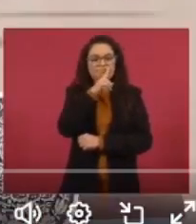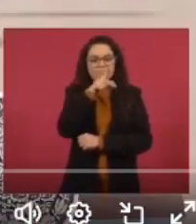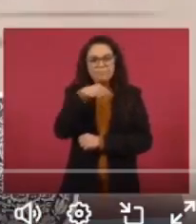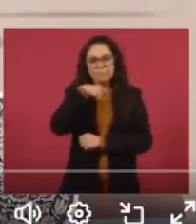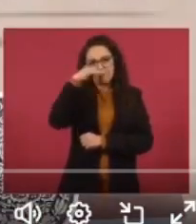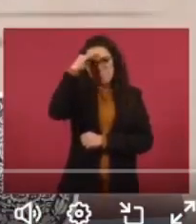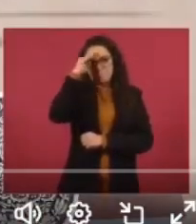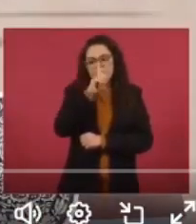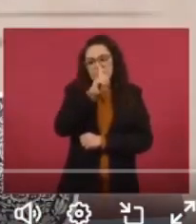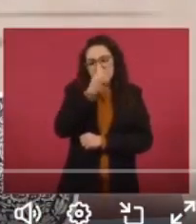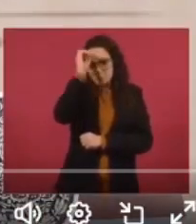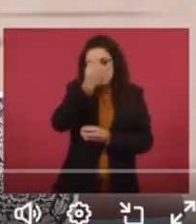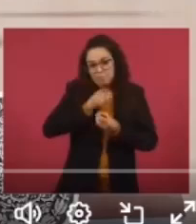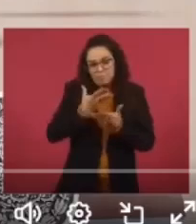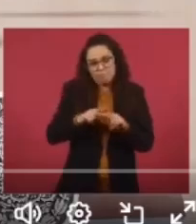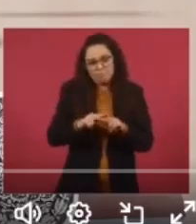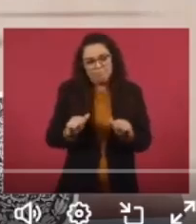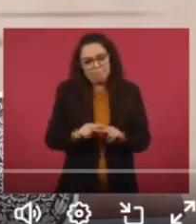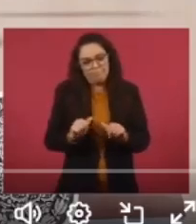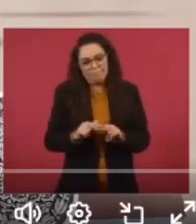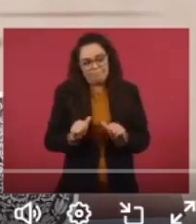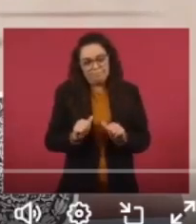opinar y